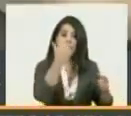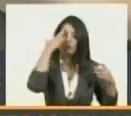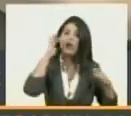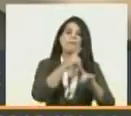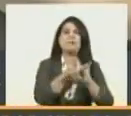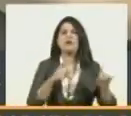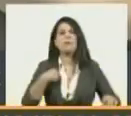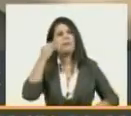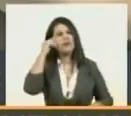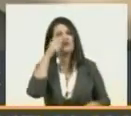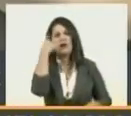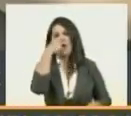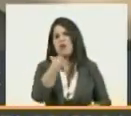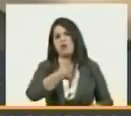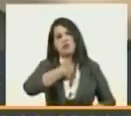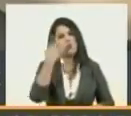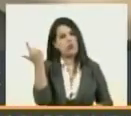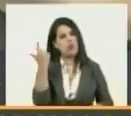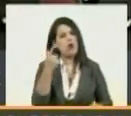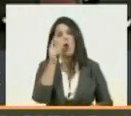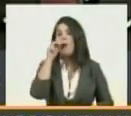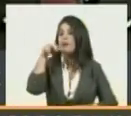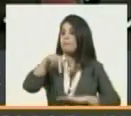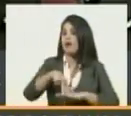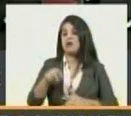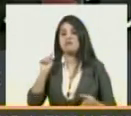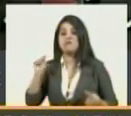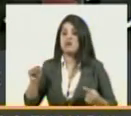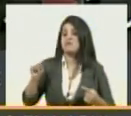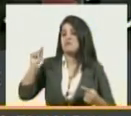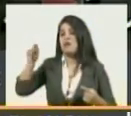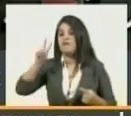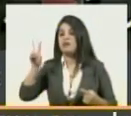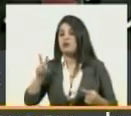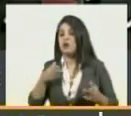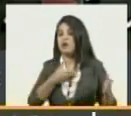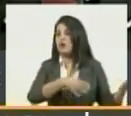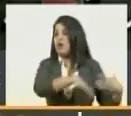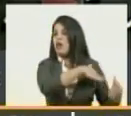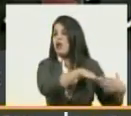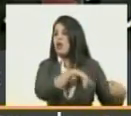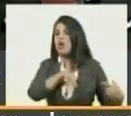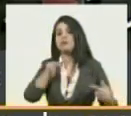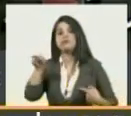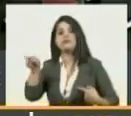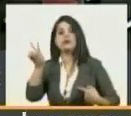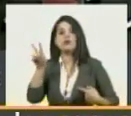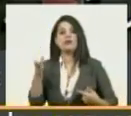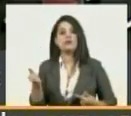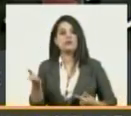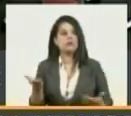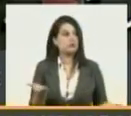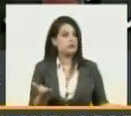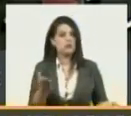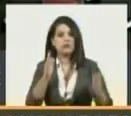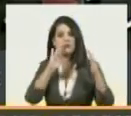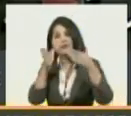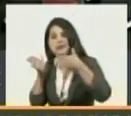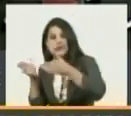muy desvergonzado para pararse a decir lo que ha dicho de Venezuela sin voltear a ver la realidad de su